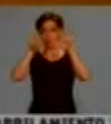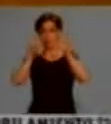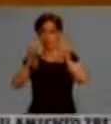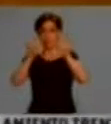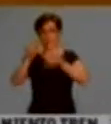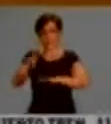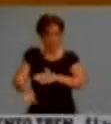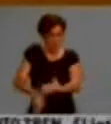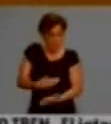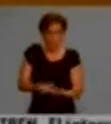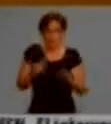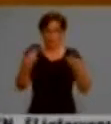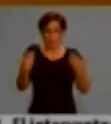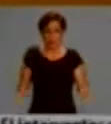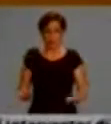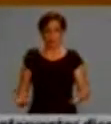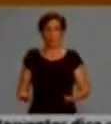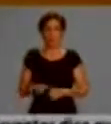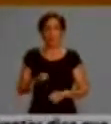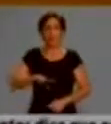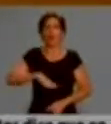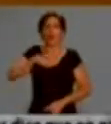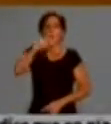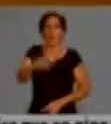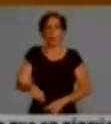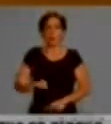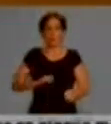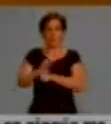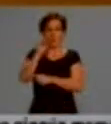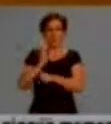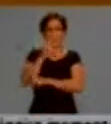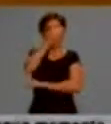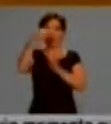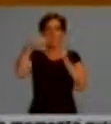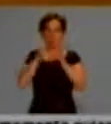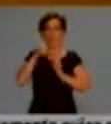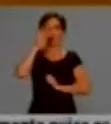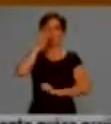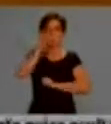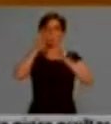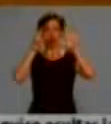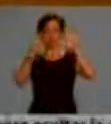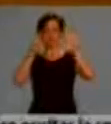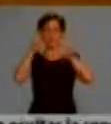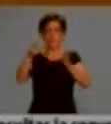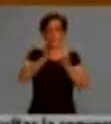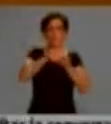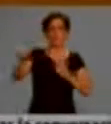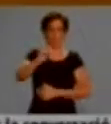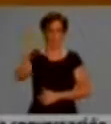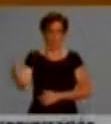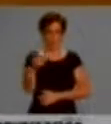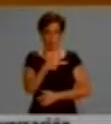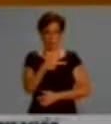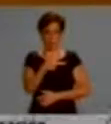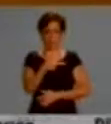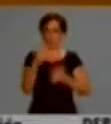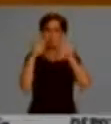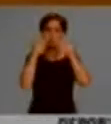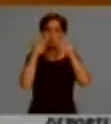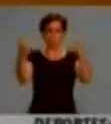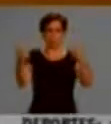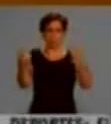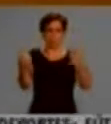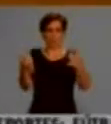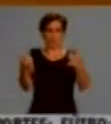1997, una capacidad de financiación de 2.487 millones de euros, en claro contraste